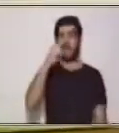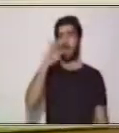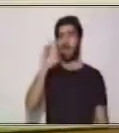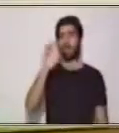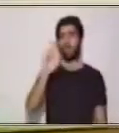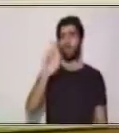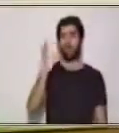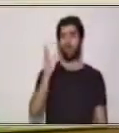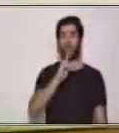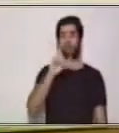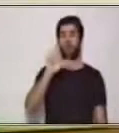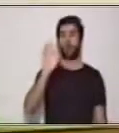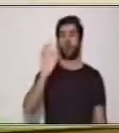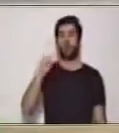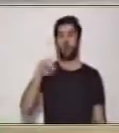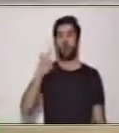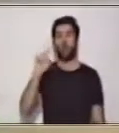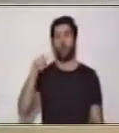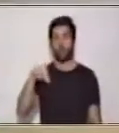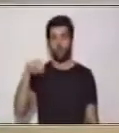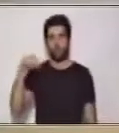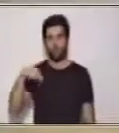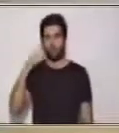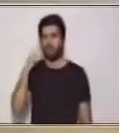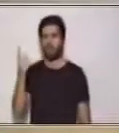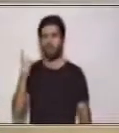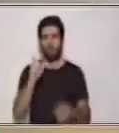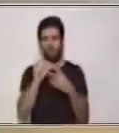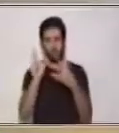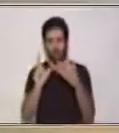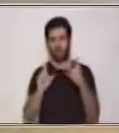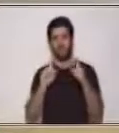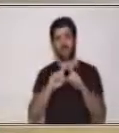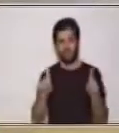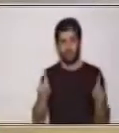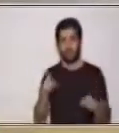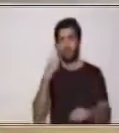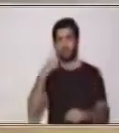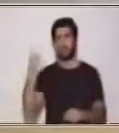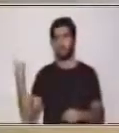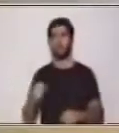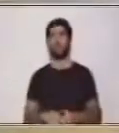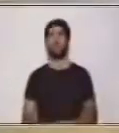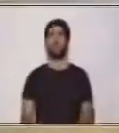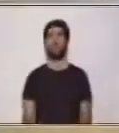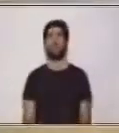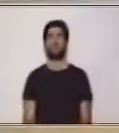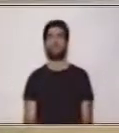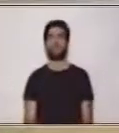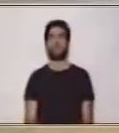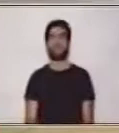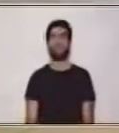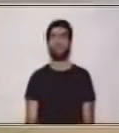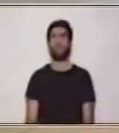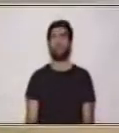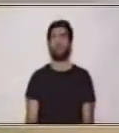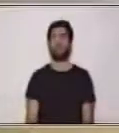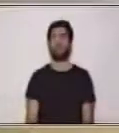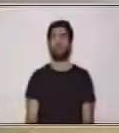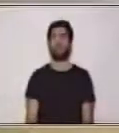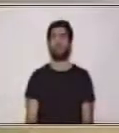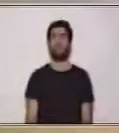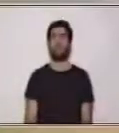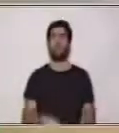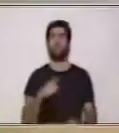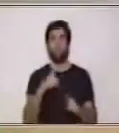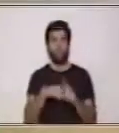trabajar de dos formas diferentes: por máximo común divisor y por área.